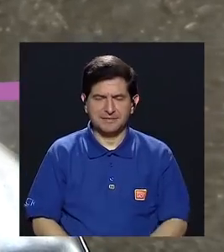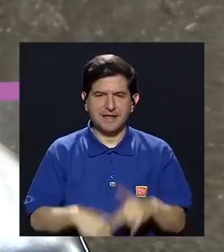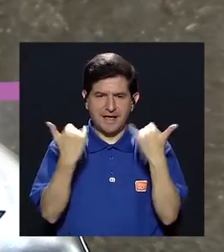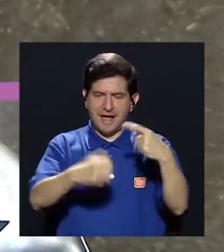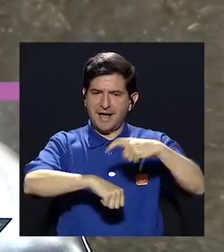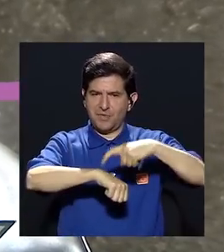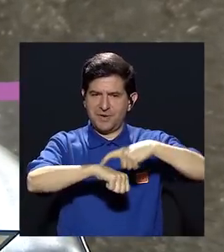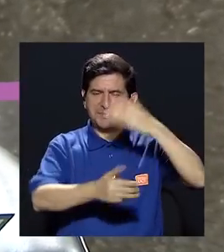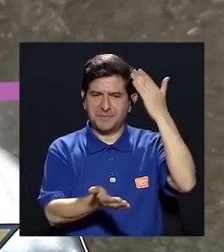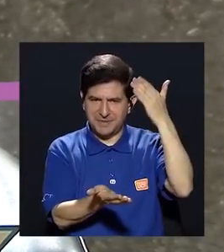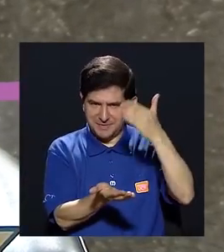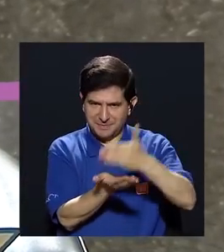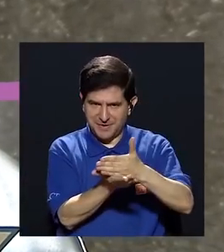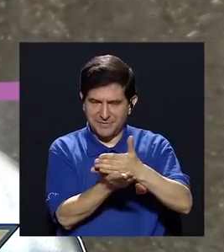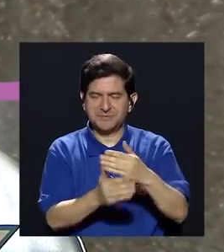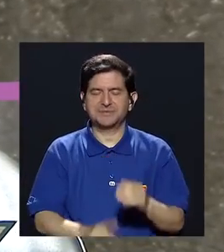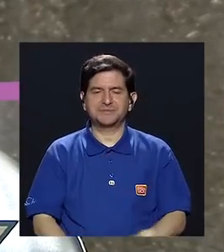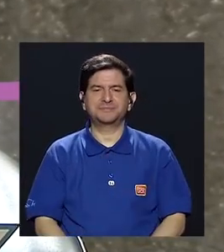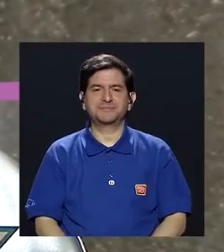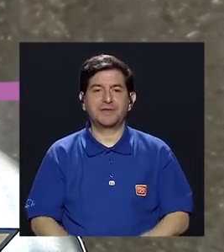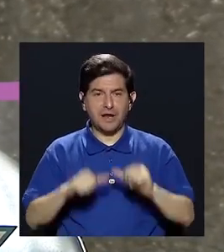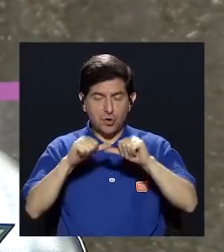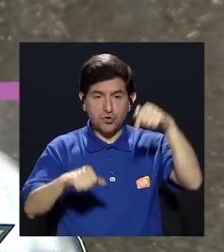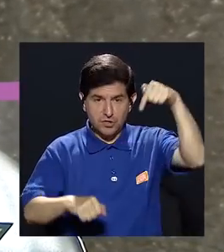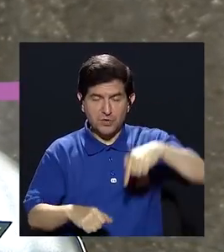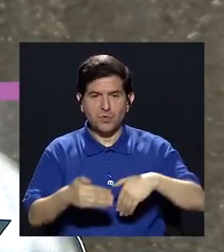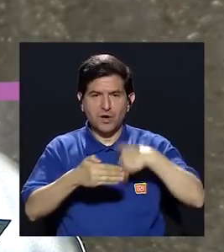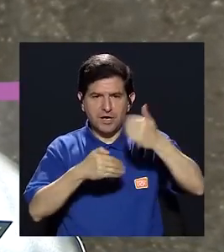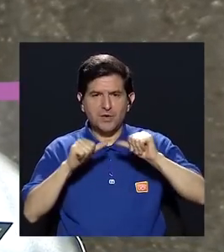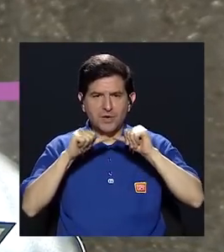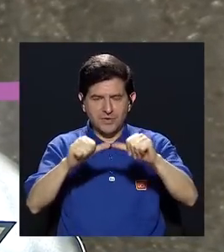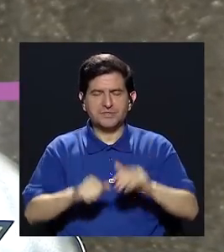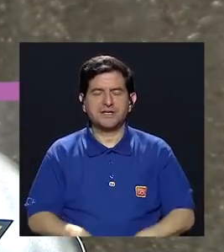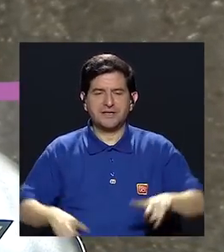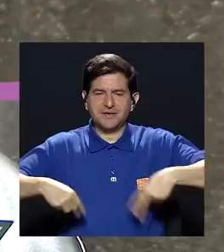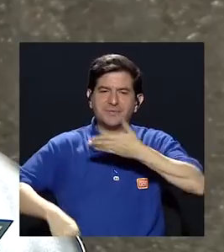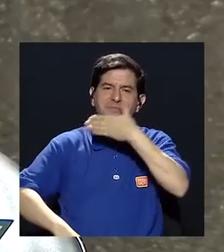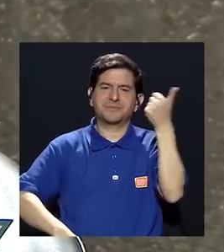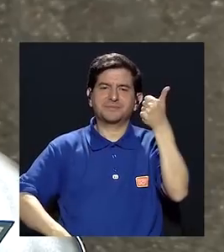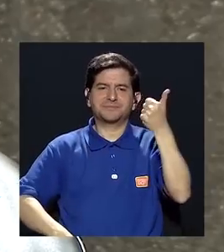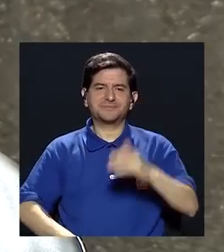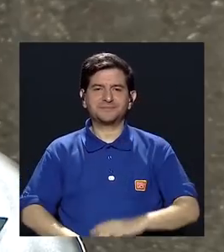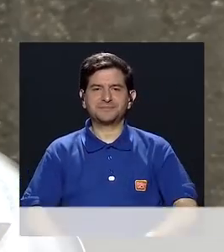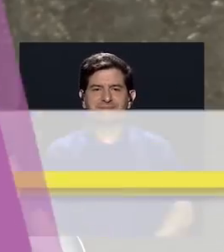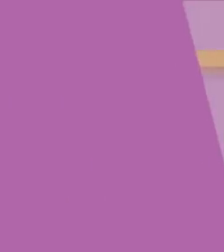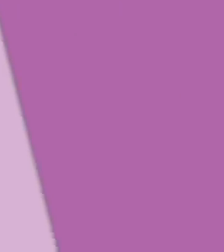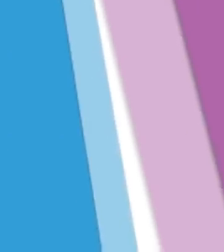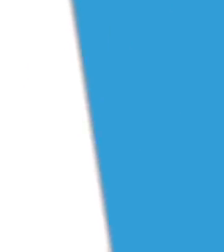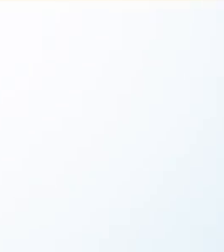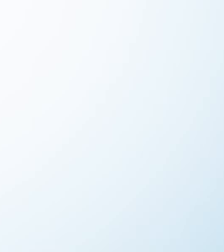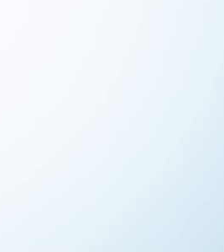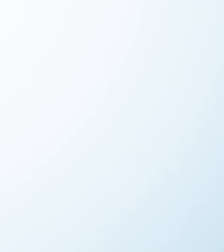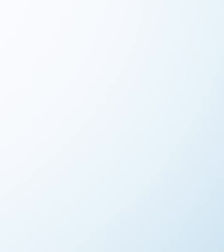es momento de hacer una primera pausa. Quédese con nosotros y ya continuamos con más de Vivir Mejor.